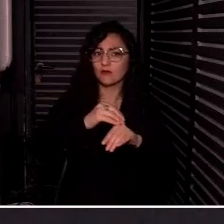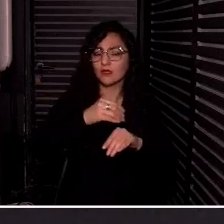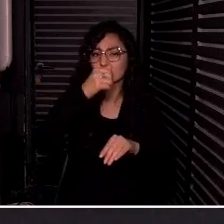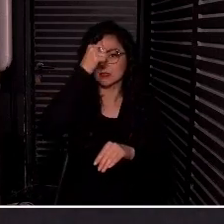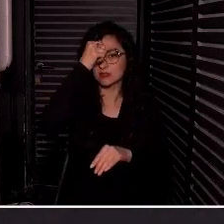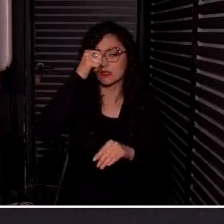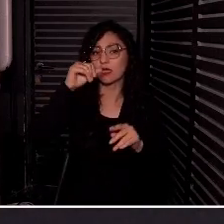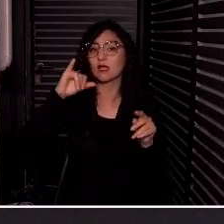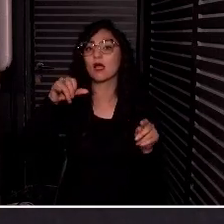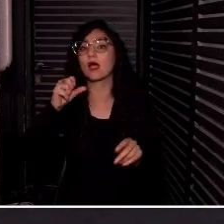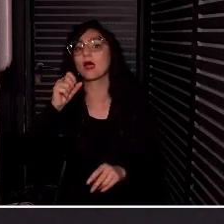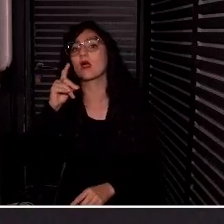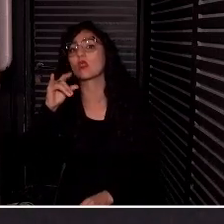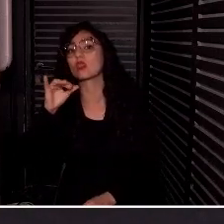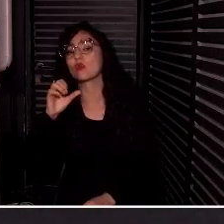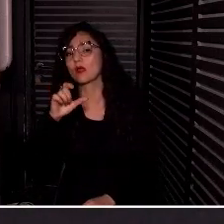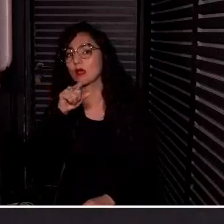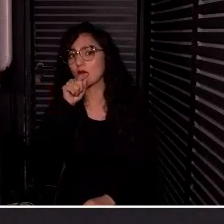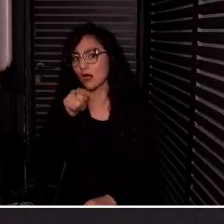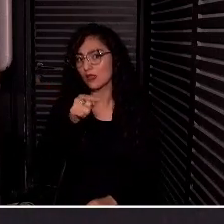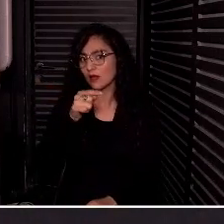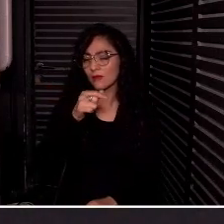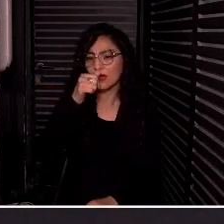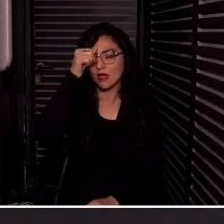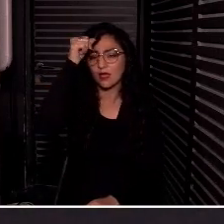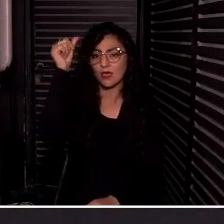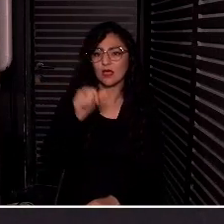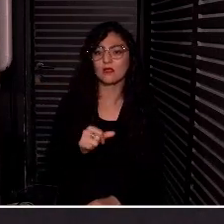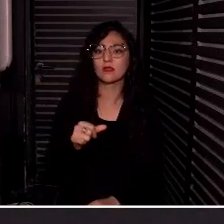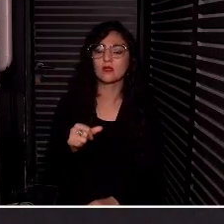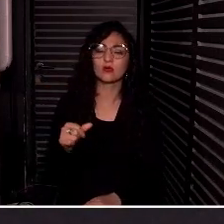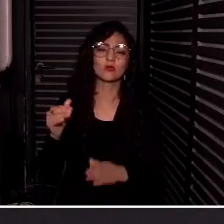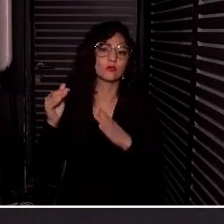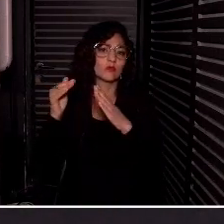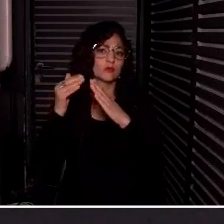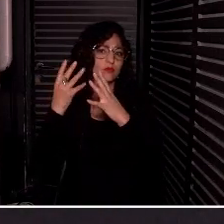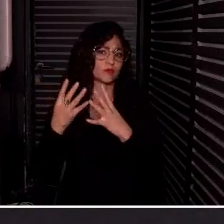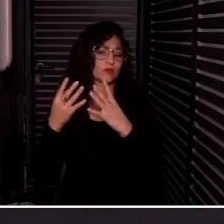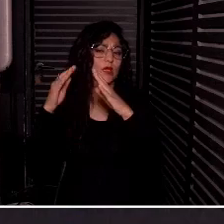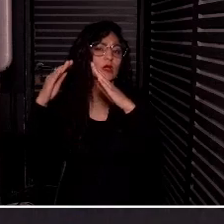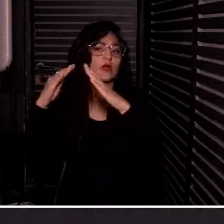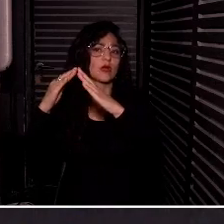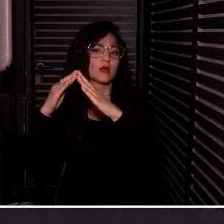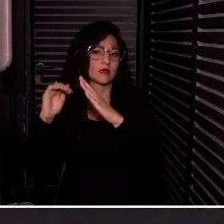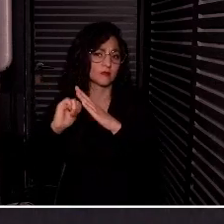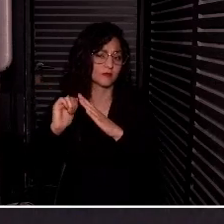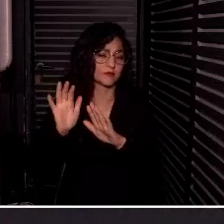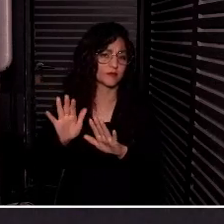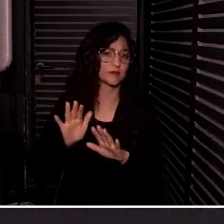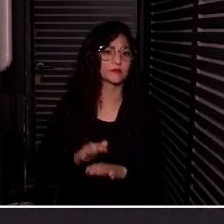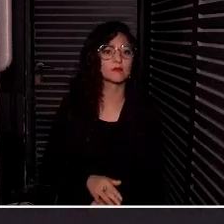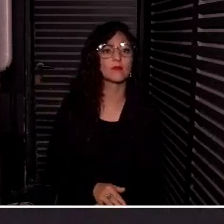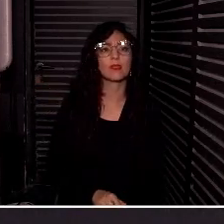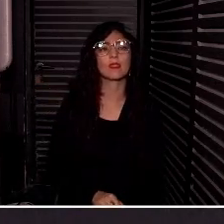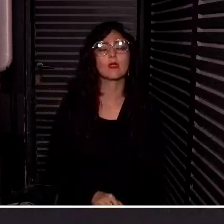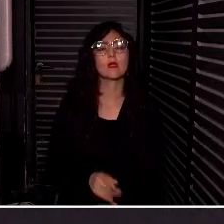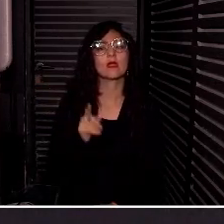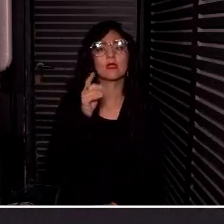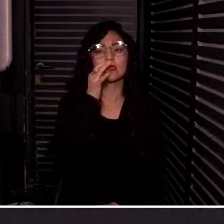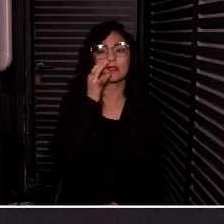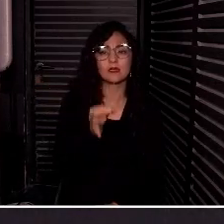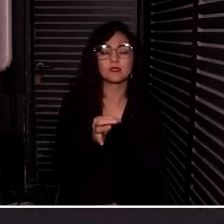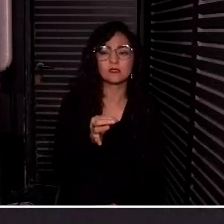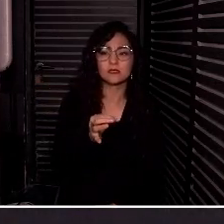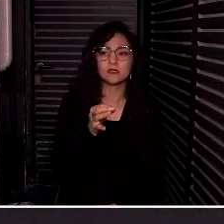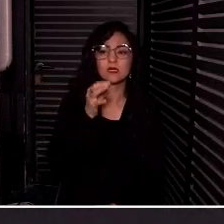jwe pone una foto de jwe en Primera Plana y dice las razones de la jueza que dejó